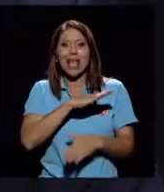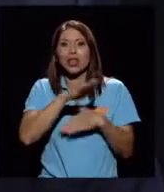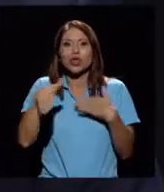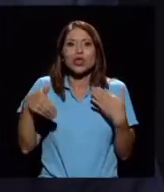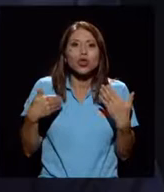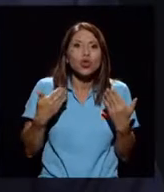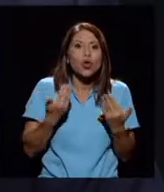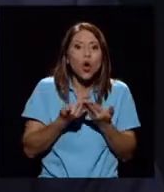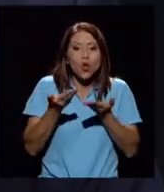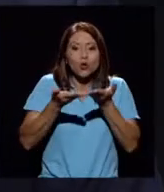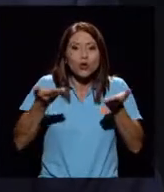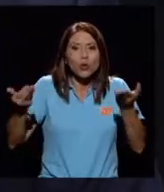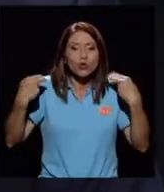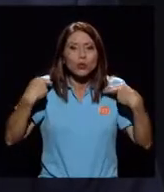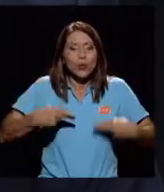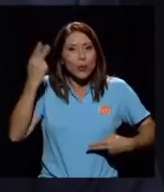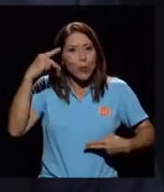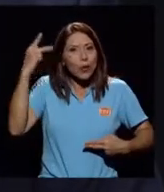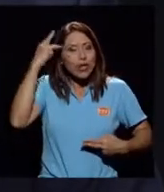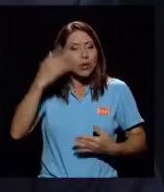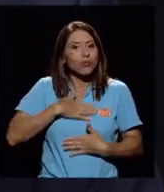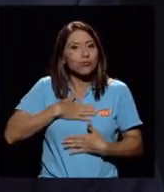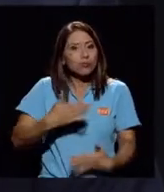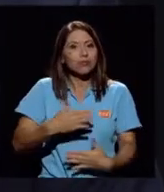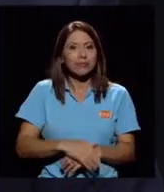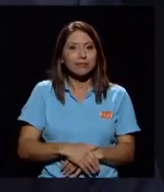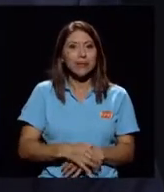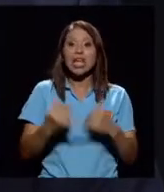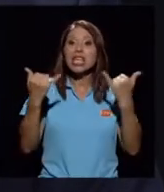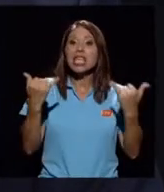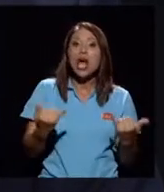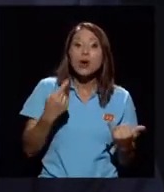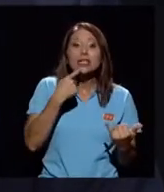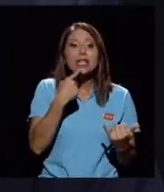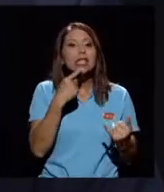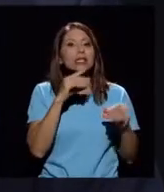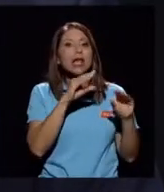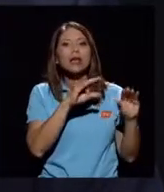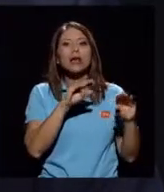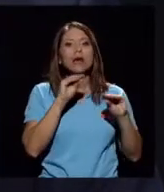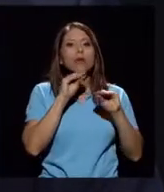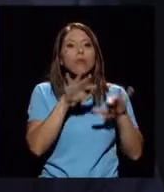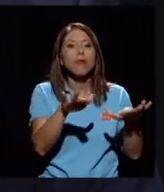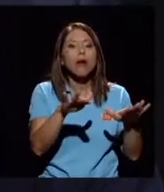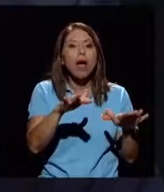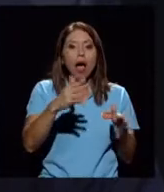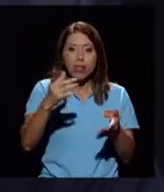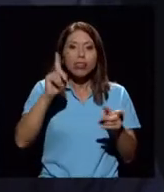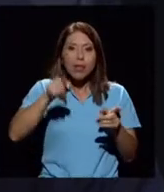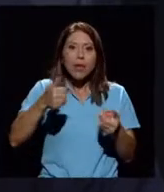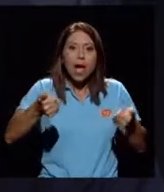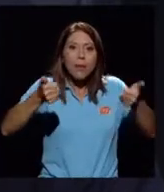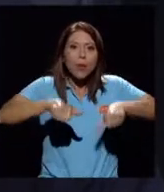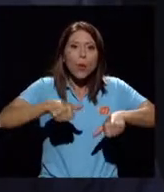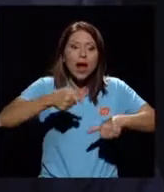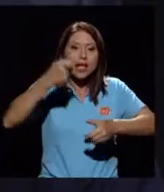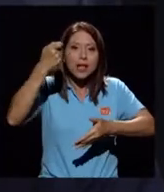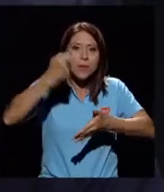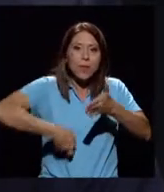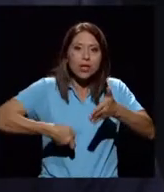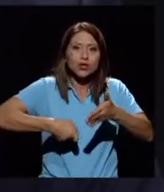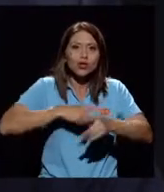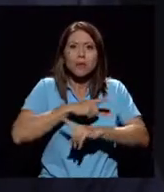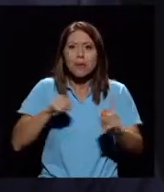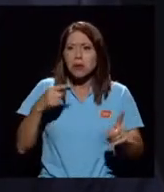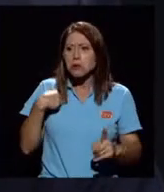y después lo que se nos ha venido diciendo es mire hay que aprobar impuestos pero pero yo no he percibido tampoco una decisión política